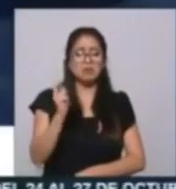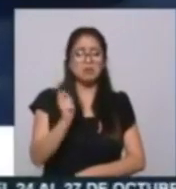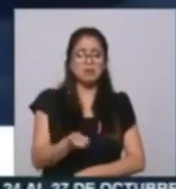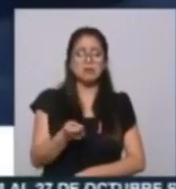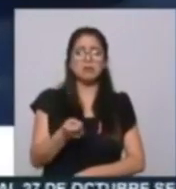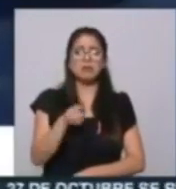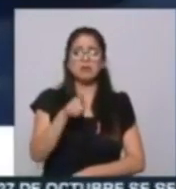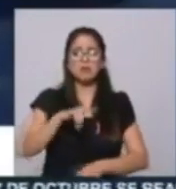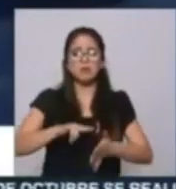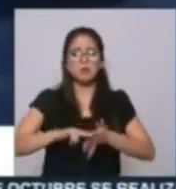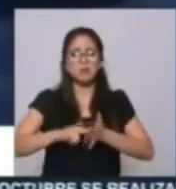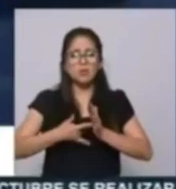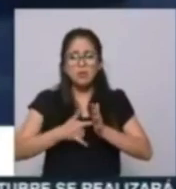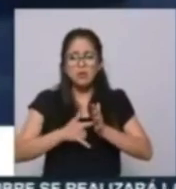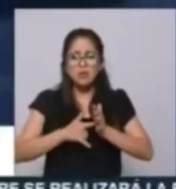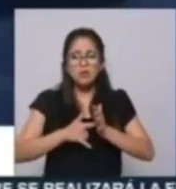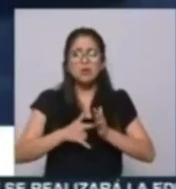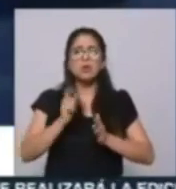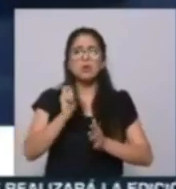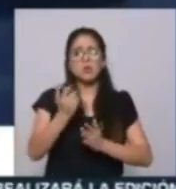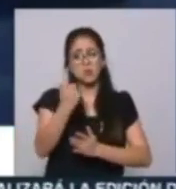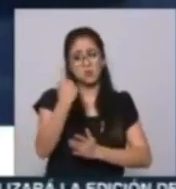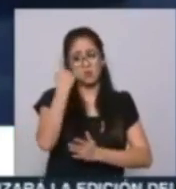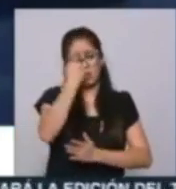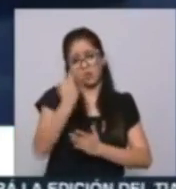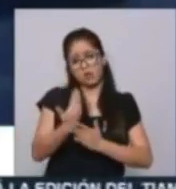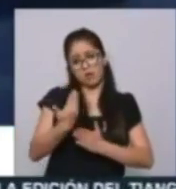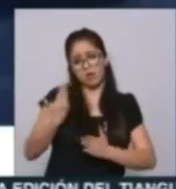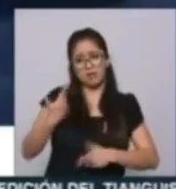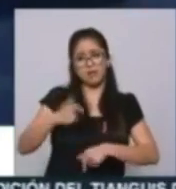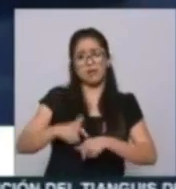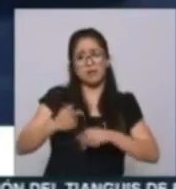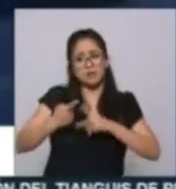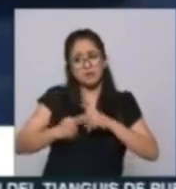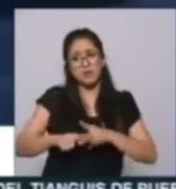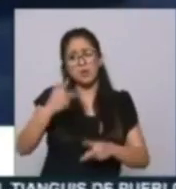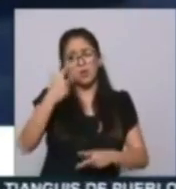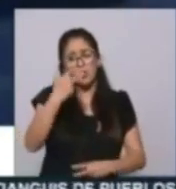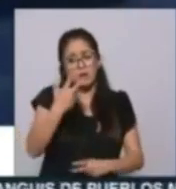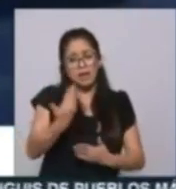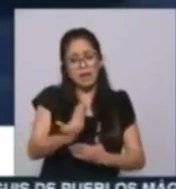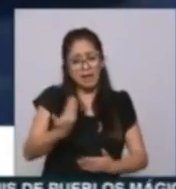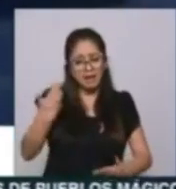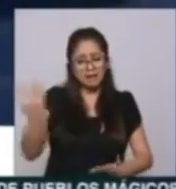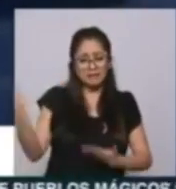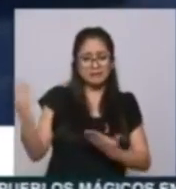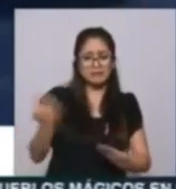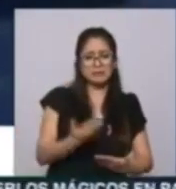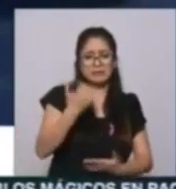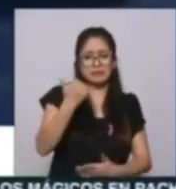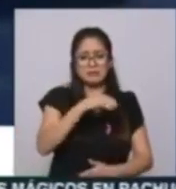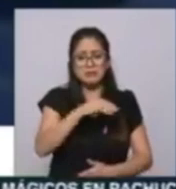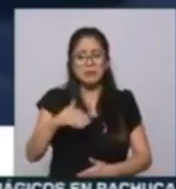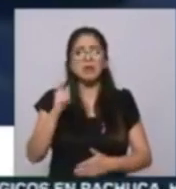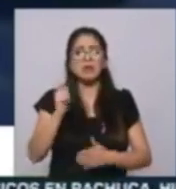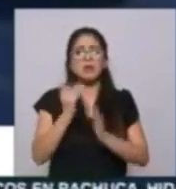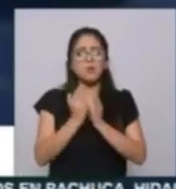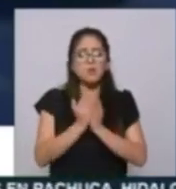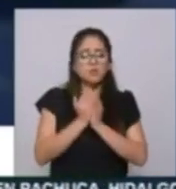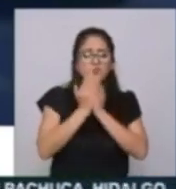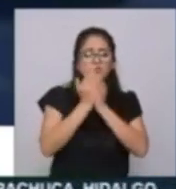horario de... Hay que estar una hora antes, la función empieza a las 8, hay que llegar 6:30, la última canoa o